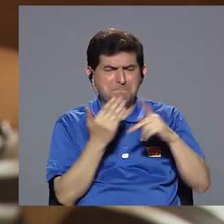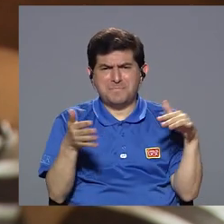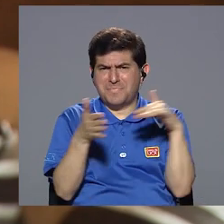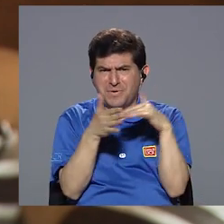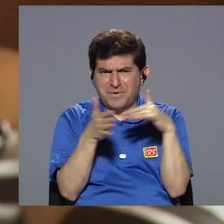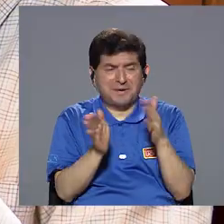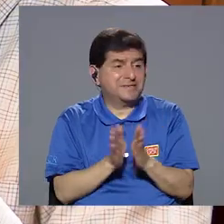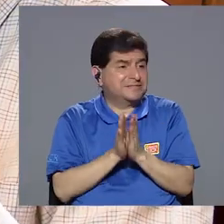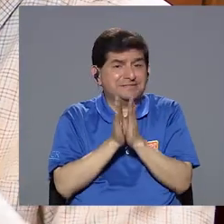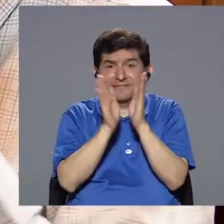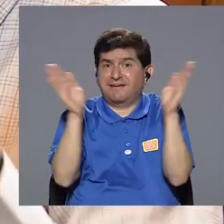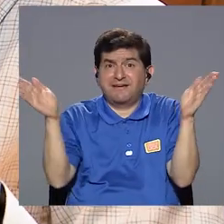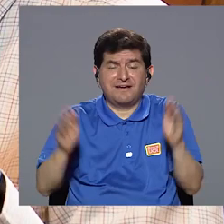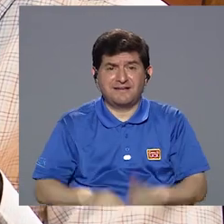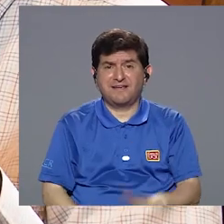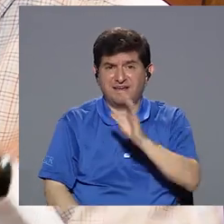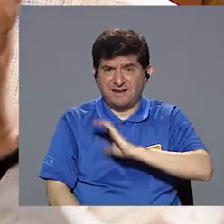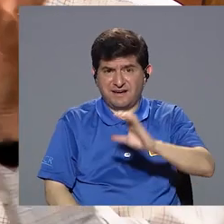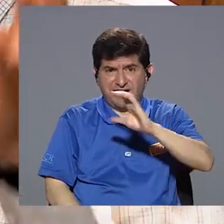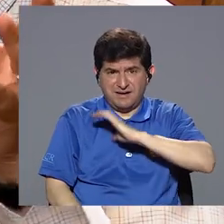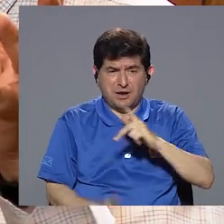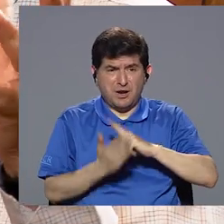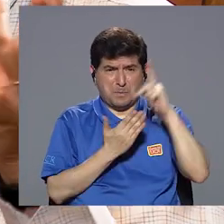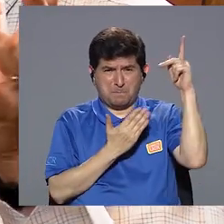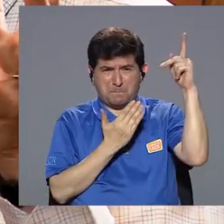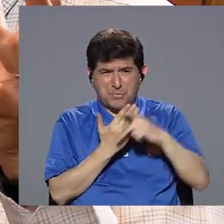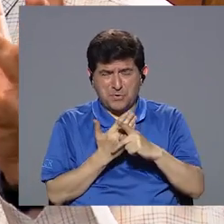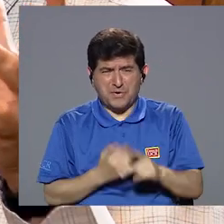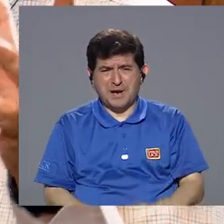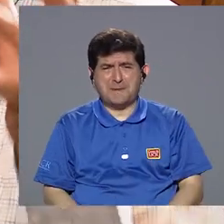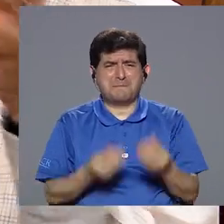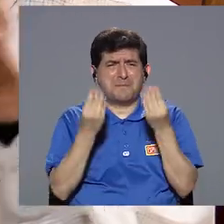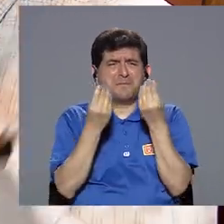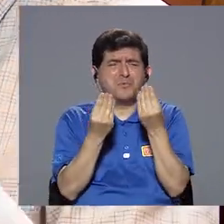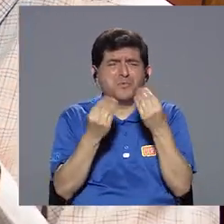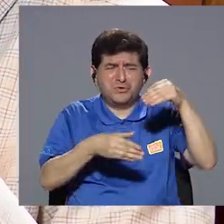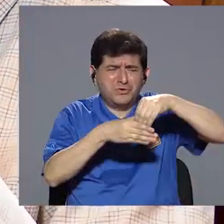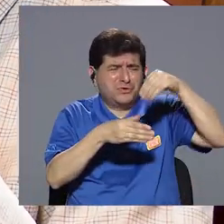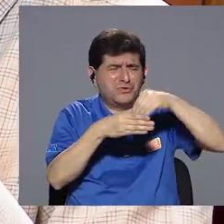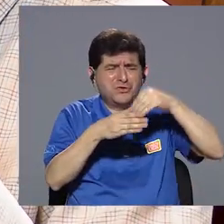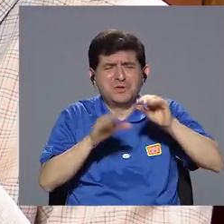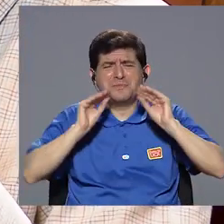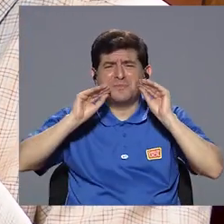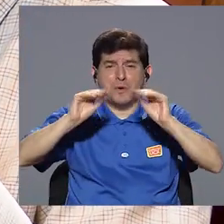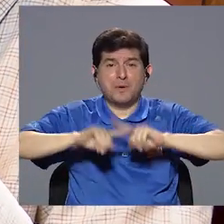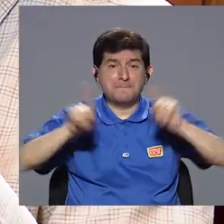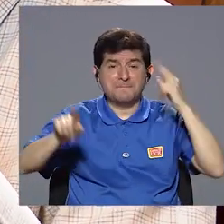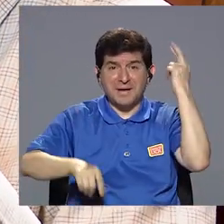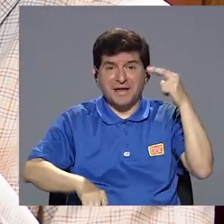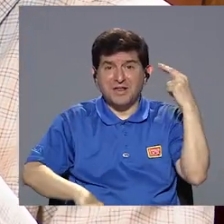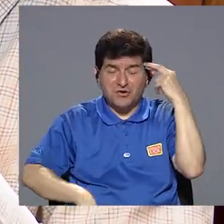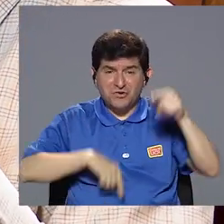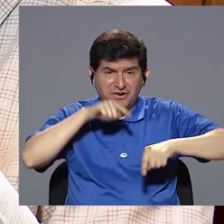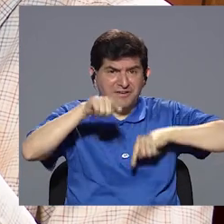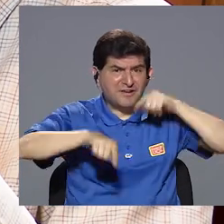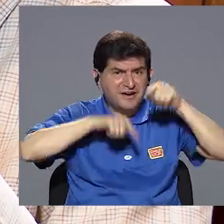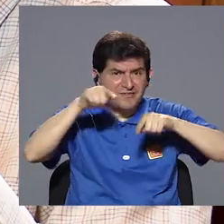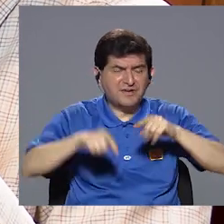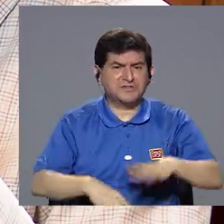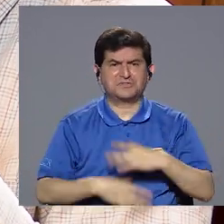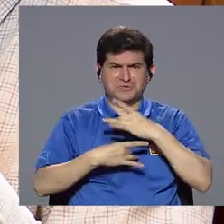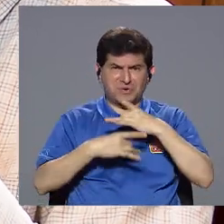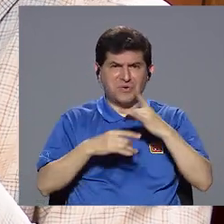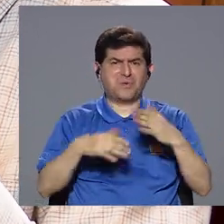donde los programas de estudio en términos generales se caracterizan por ser programas con muchos contenidos académicos pero donde esa reflexión